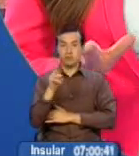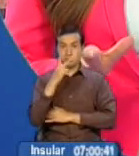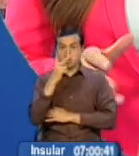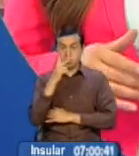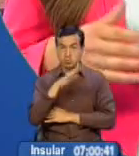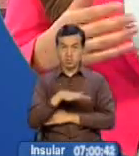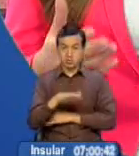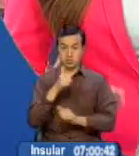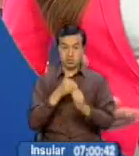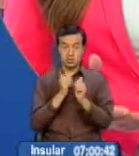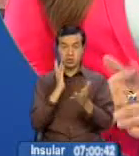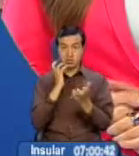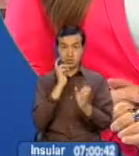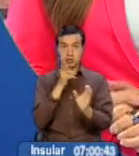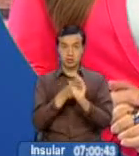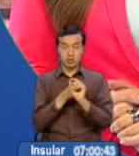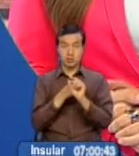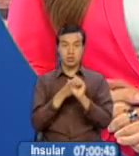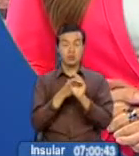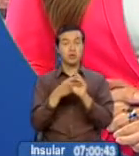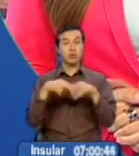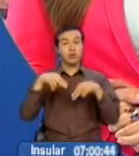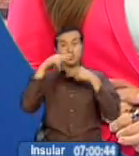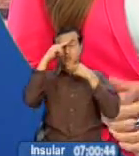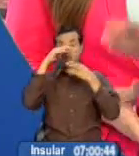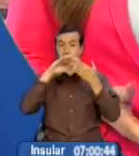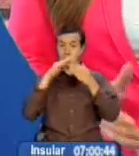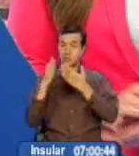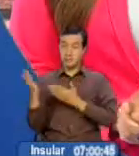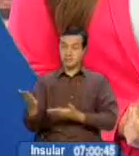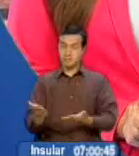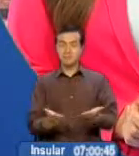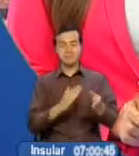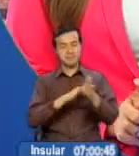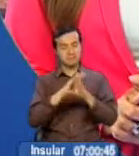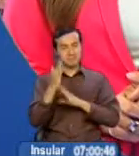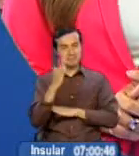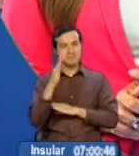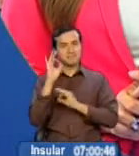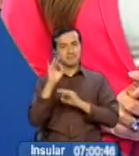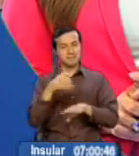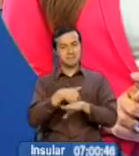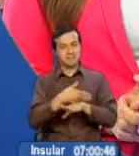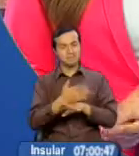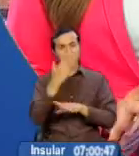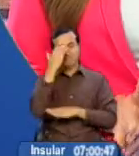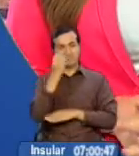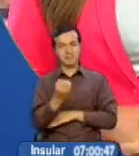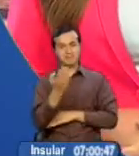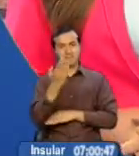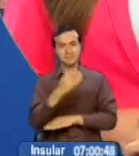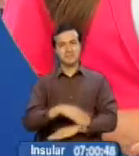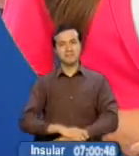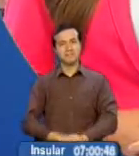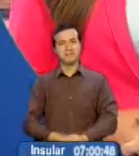está por allá y quiere ir a participar de este, su noticiero de la comunidad, está invitado. Excelente jornada para todos. Buenos días.